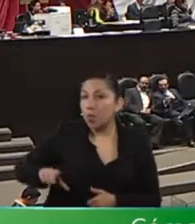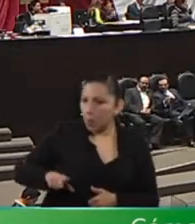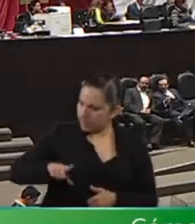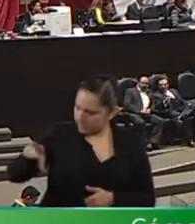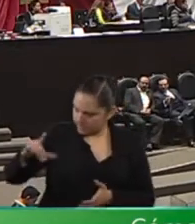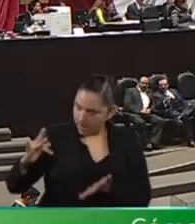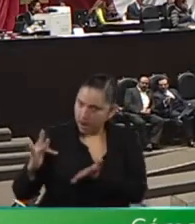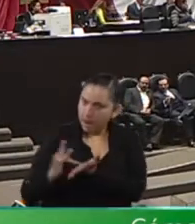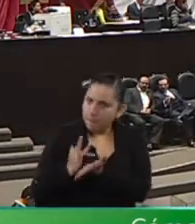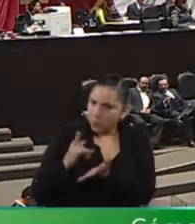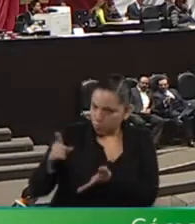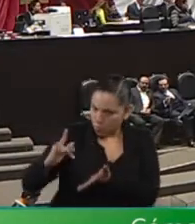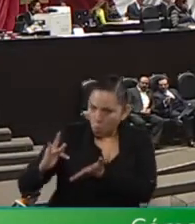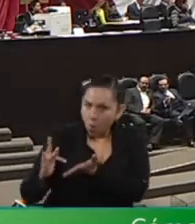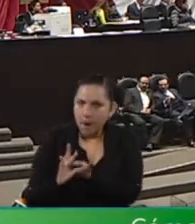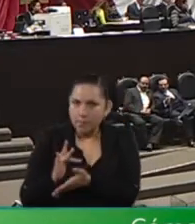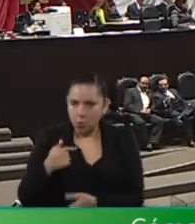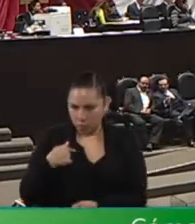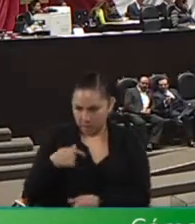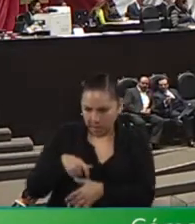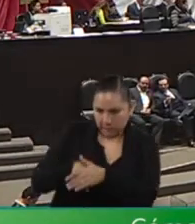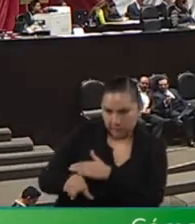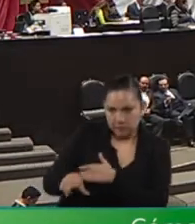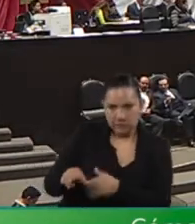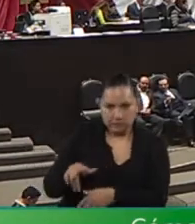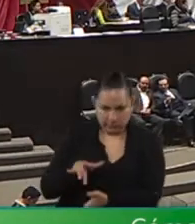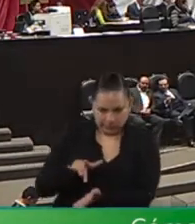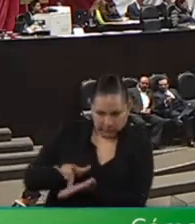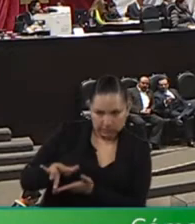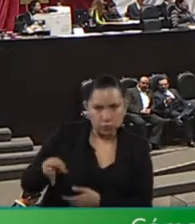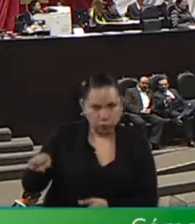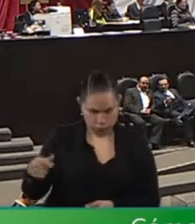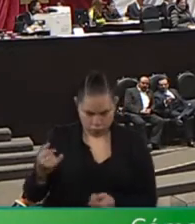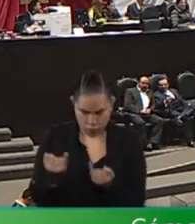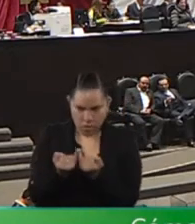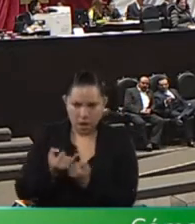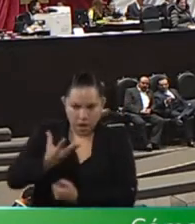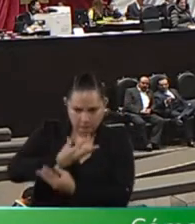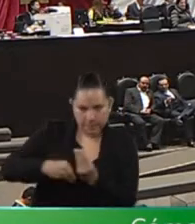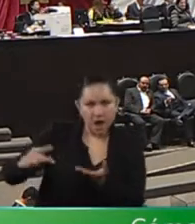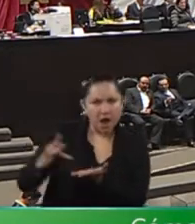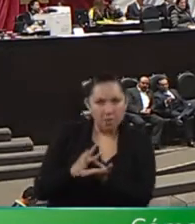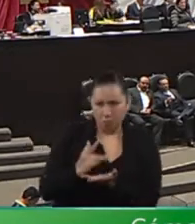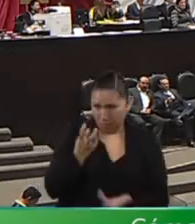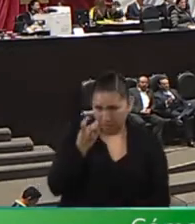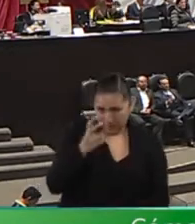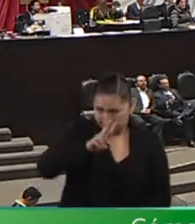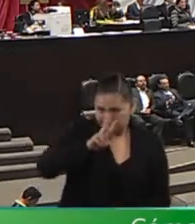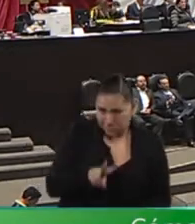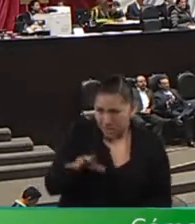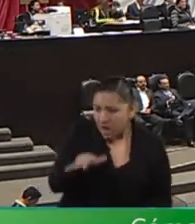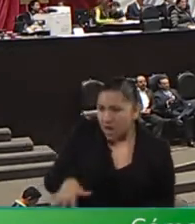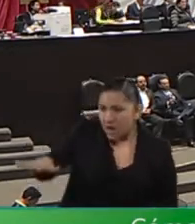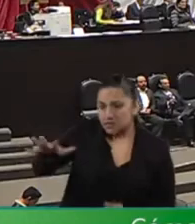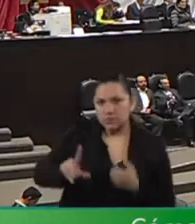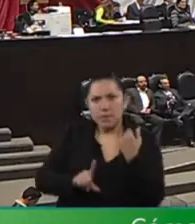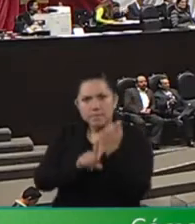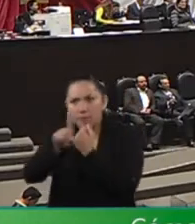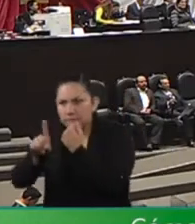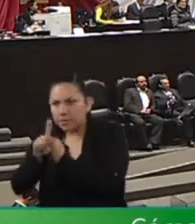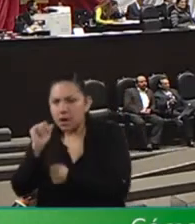de una política migratoria humanitaria, con los cuales se intenta comprar el